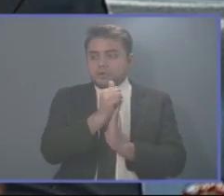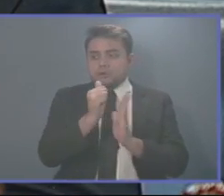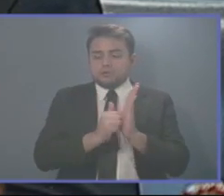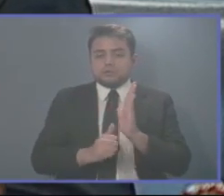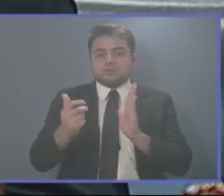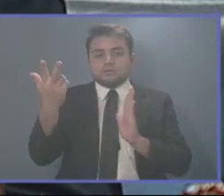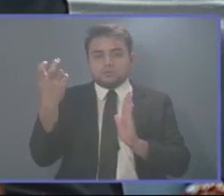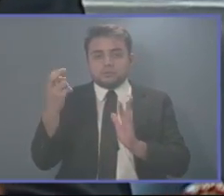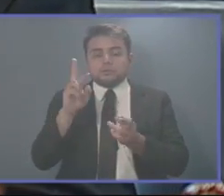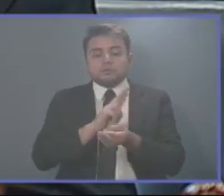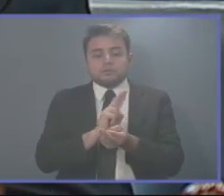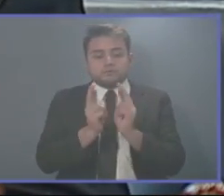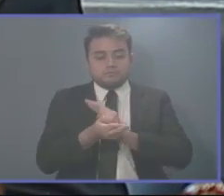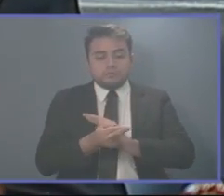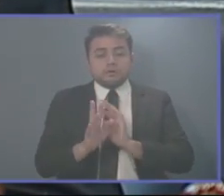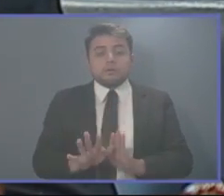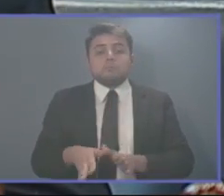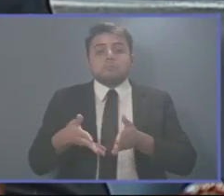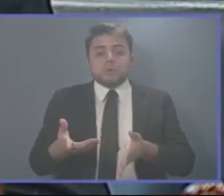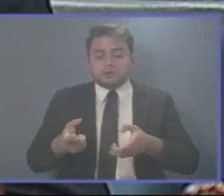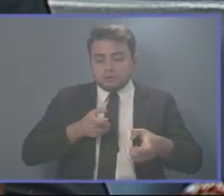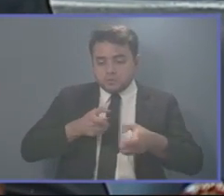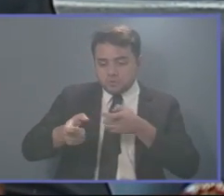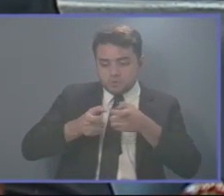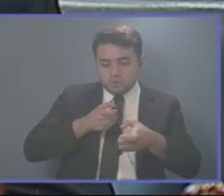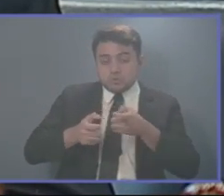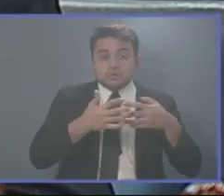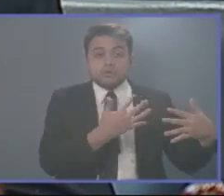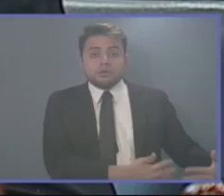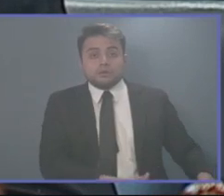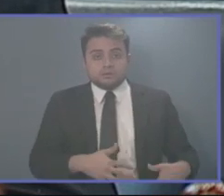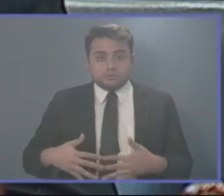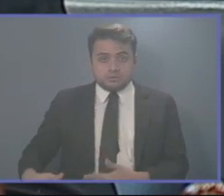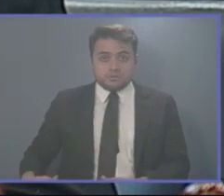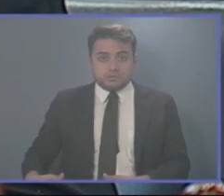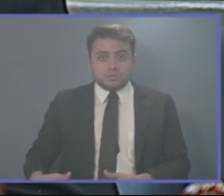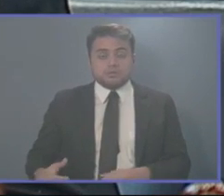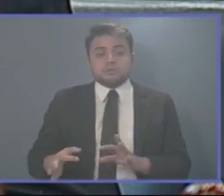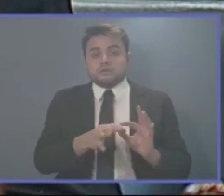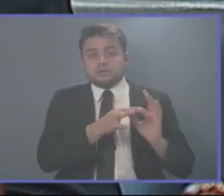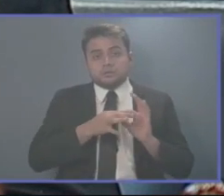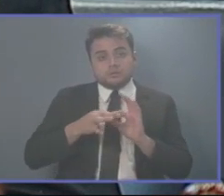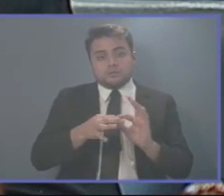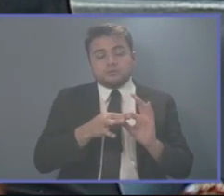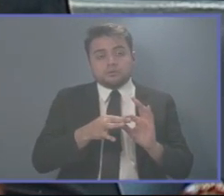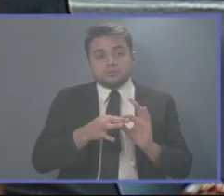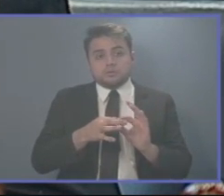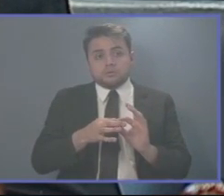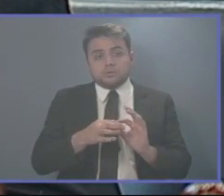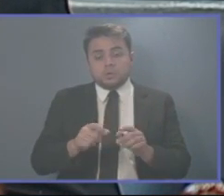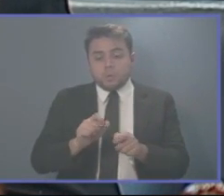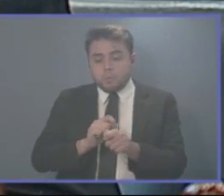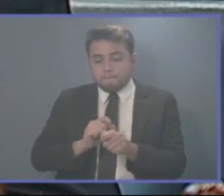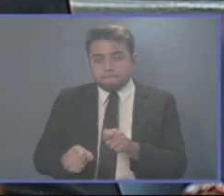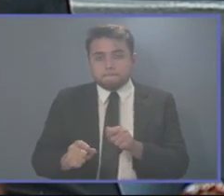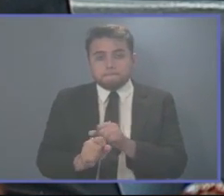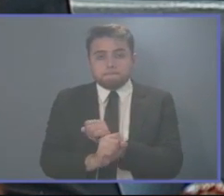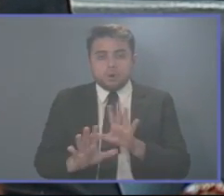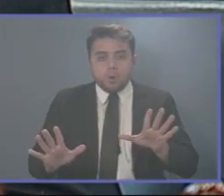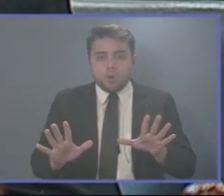especial para la regulación y control de actividades relativas a la pirotecnia be